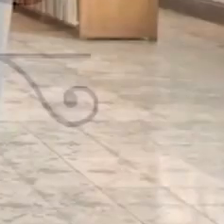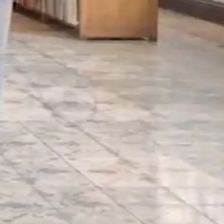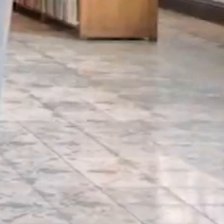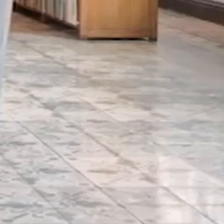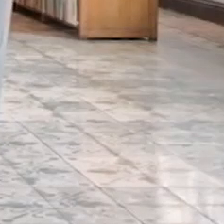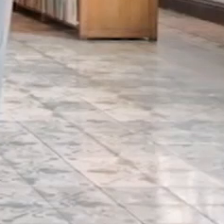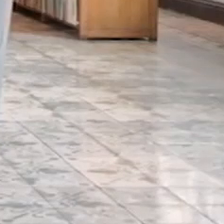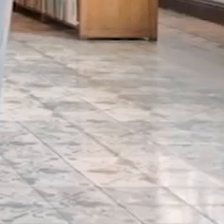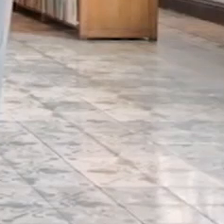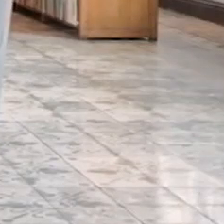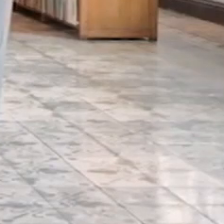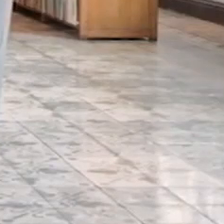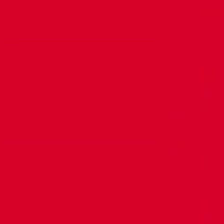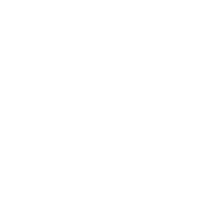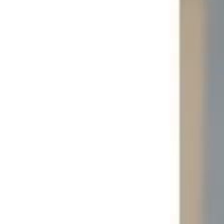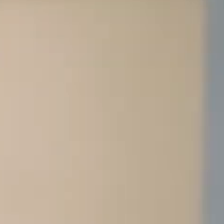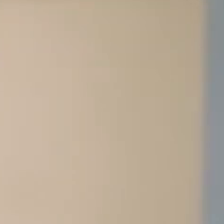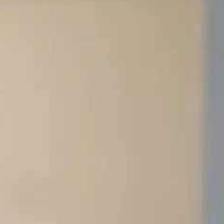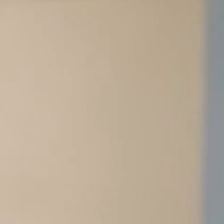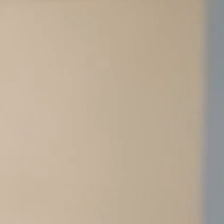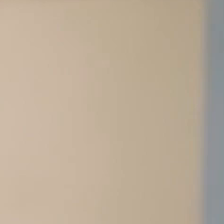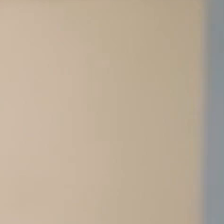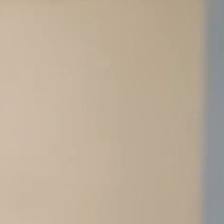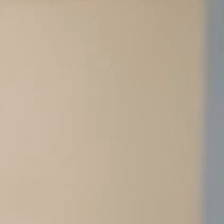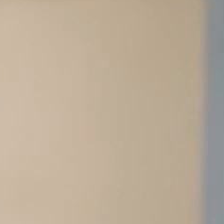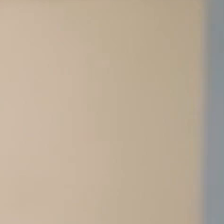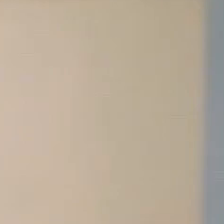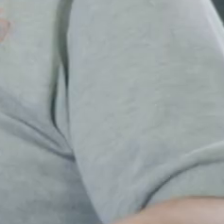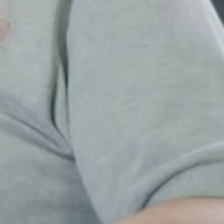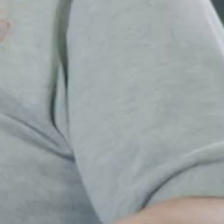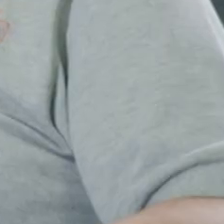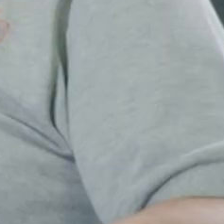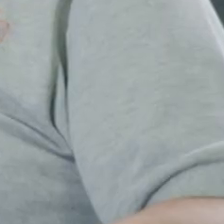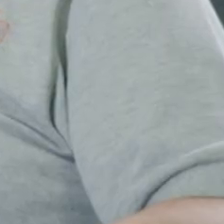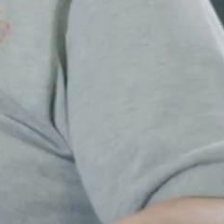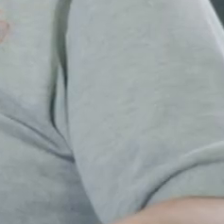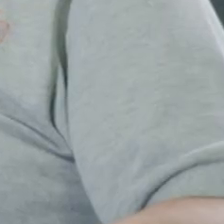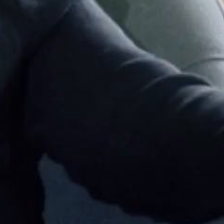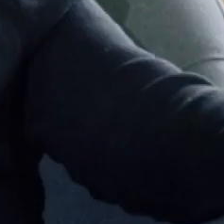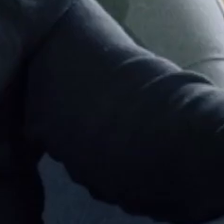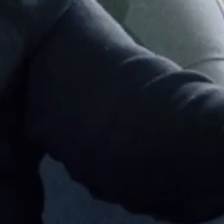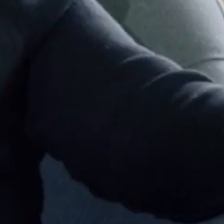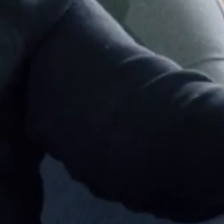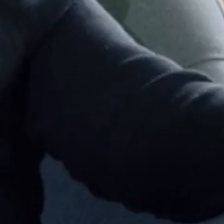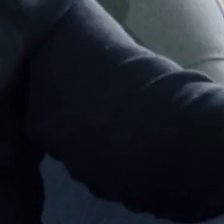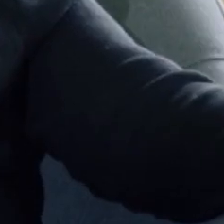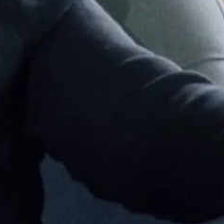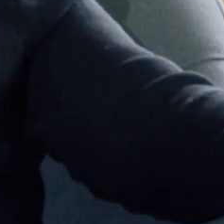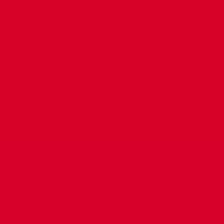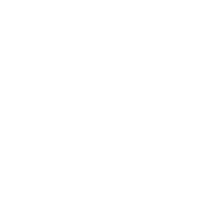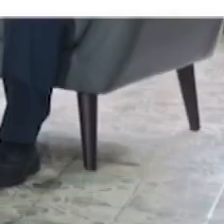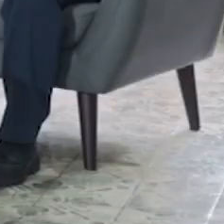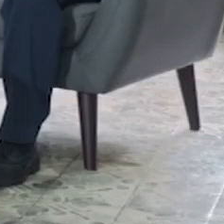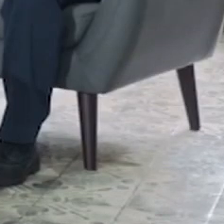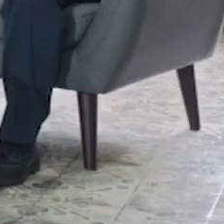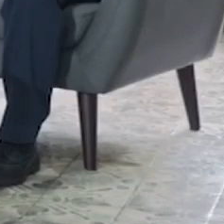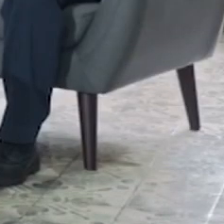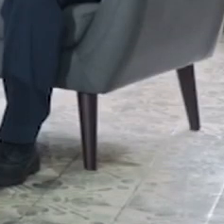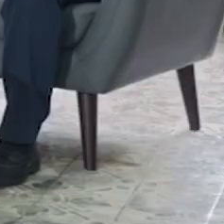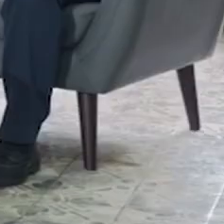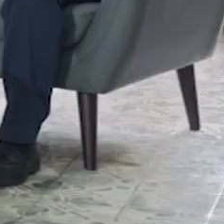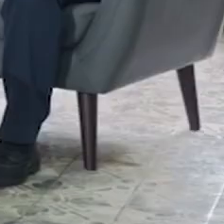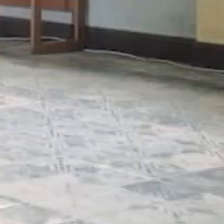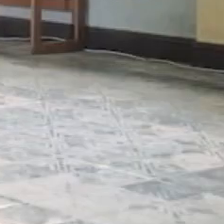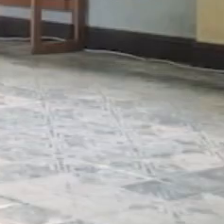Generar un espacio de análisis y discusión que recupere a través de las experiencias y conocimientos de expertos